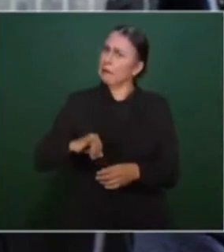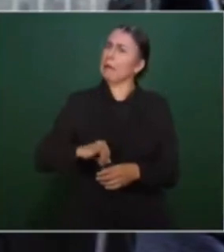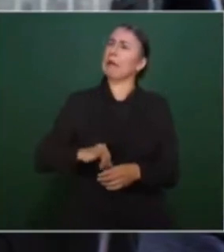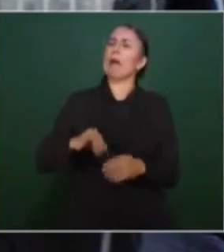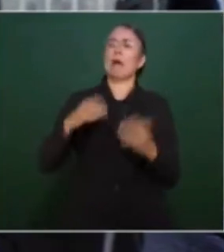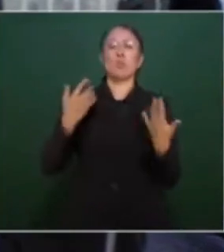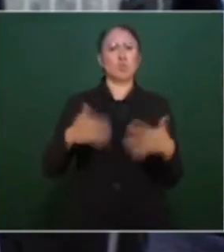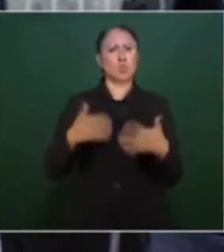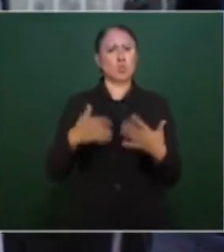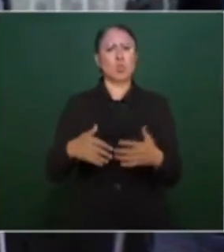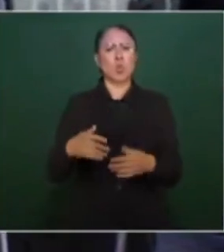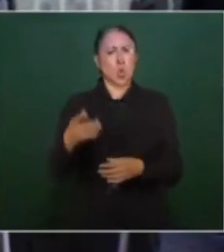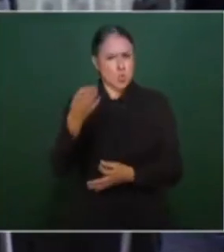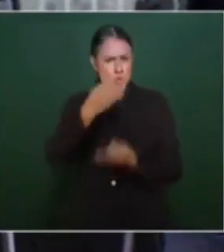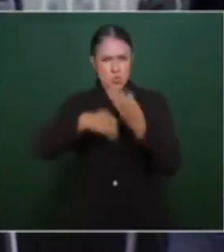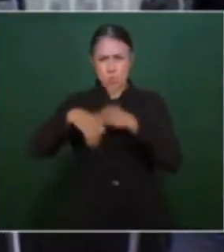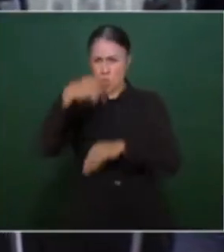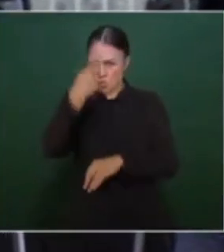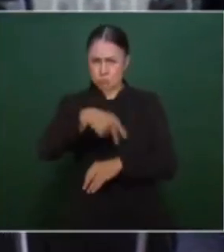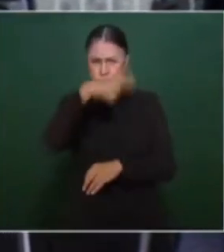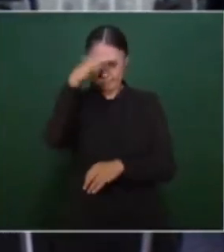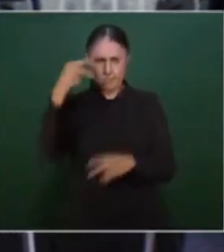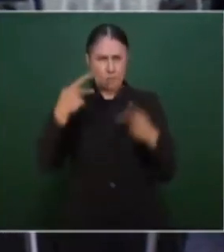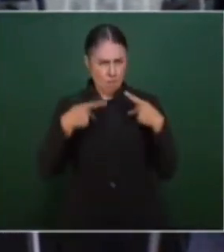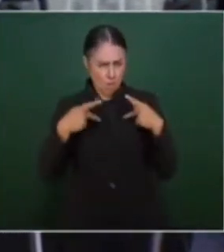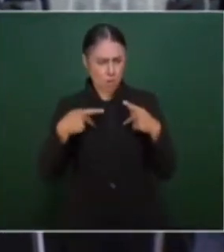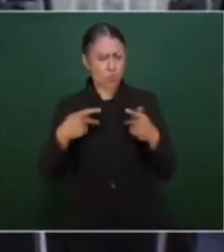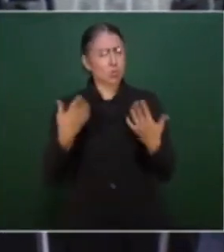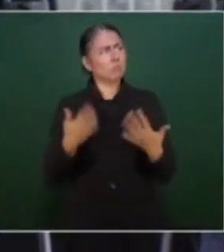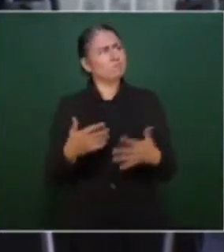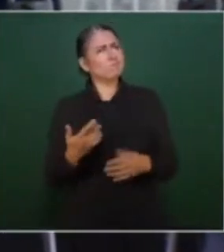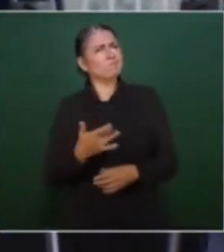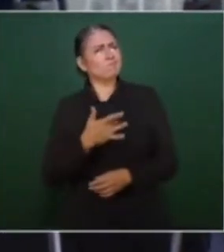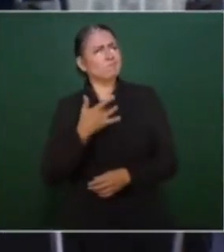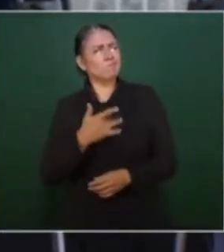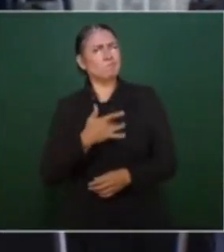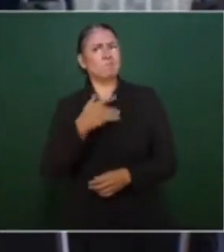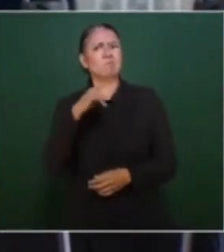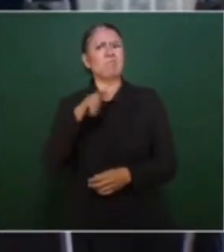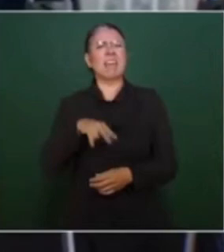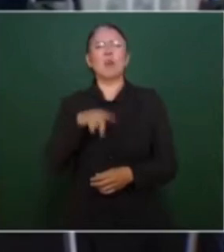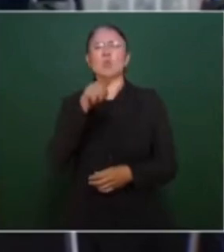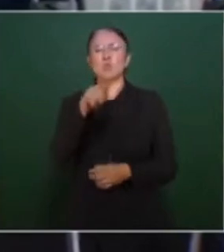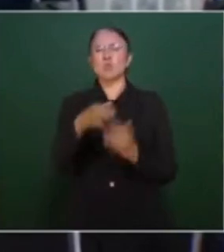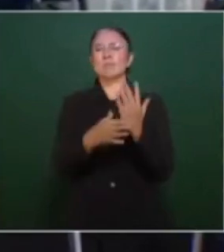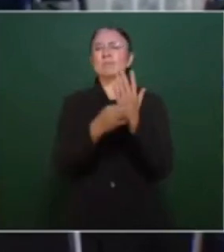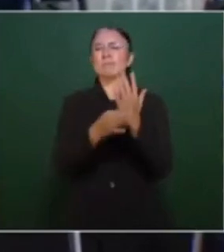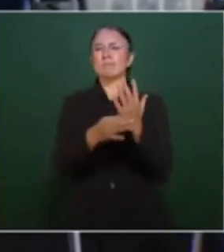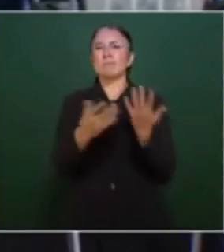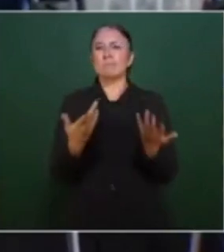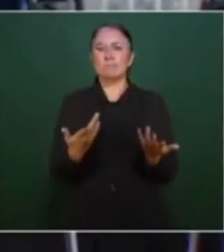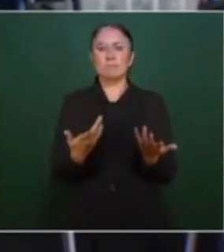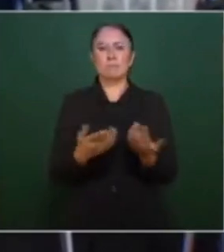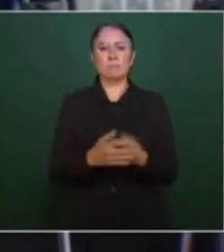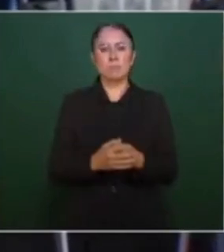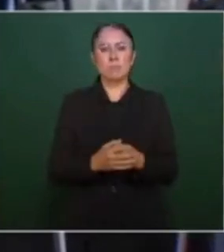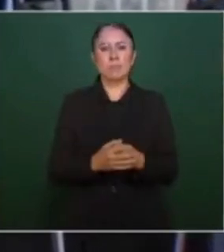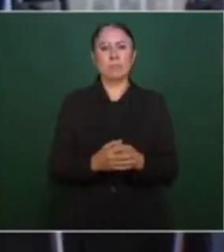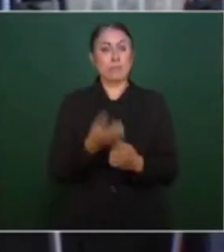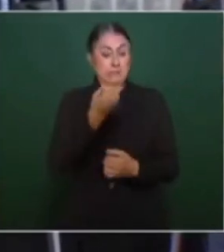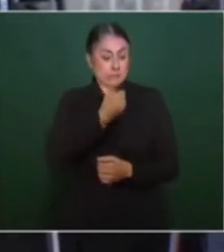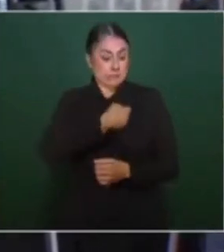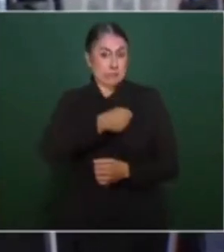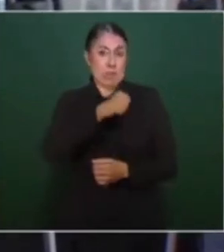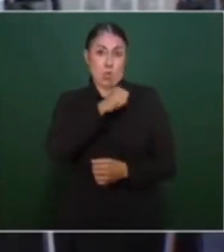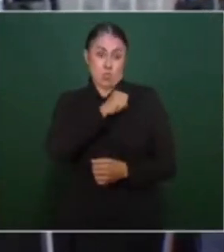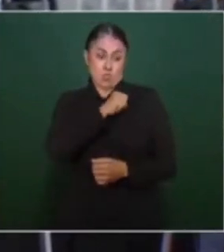ha causado, pues, también aparte, sí, como usted dice, la salud es